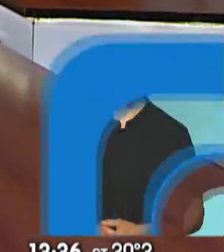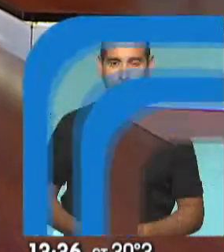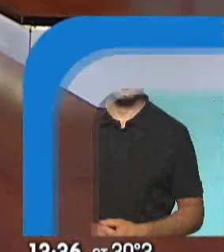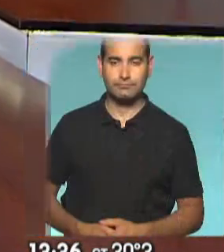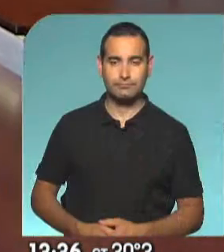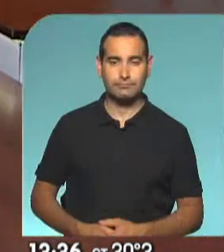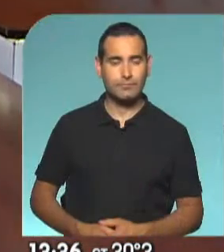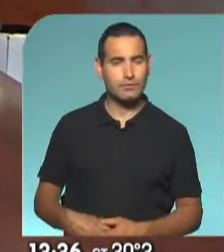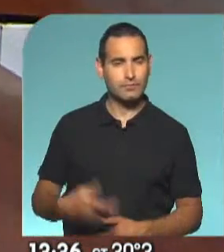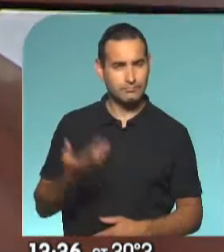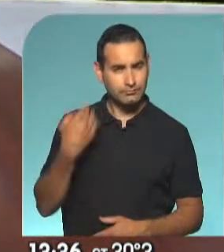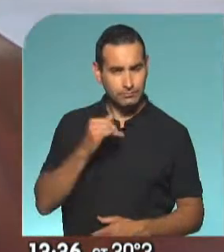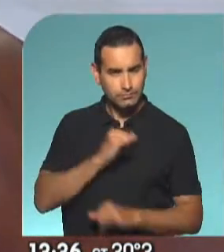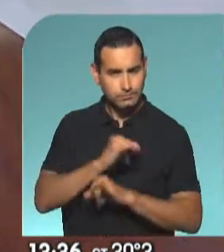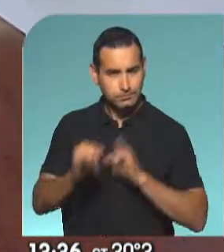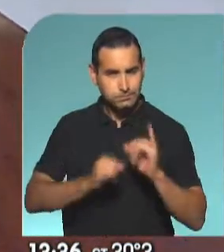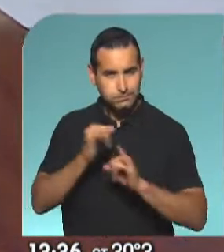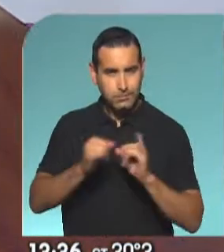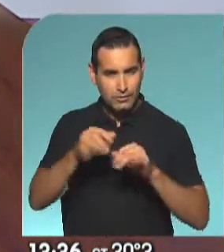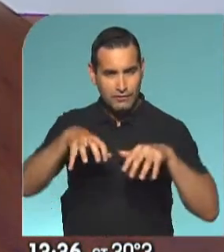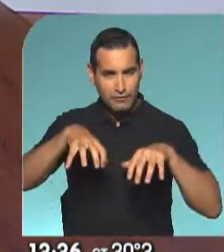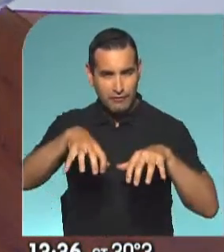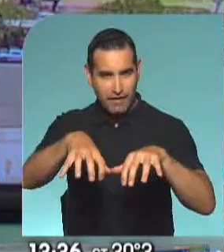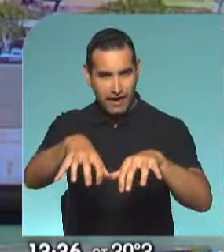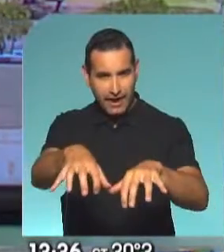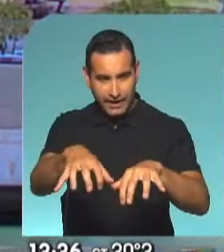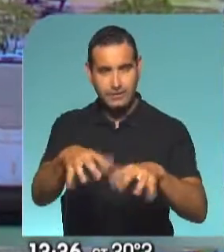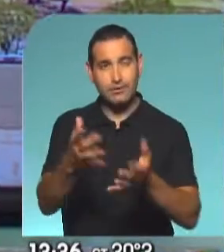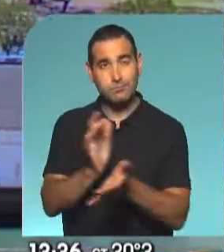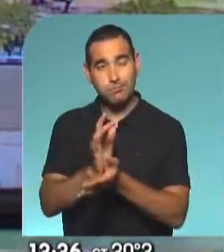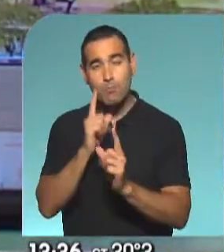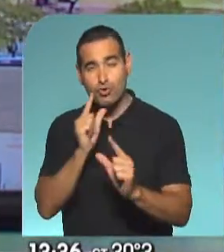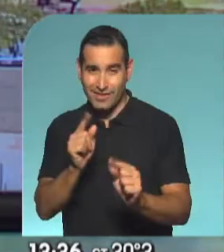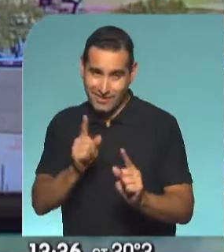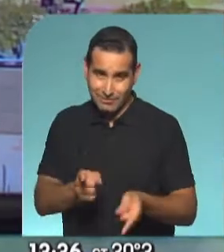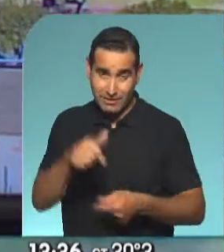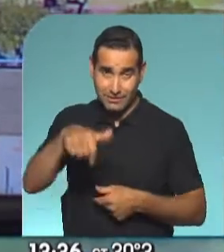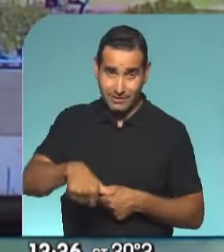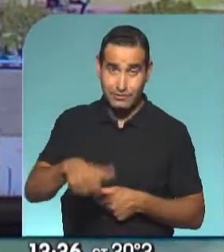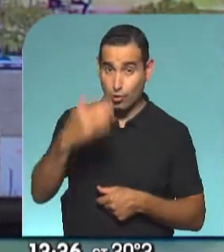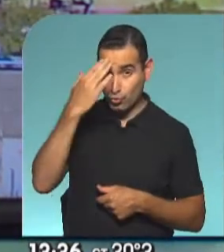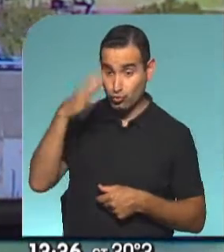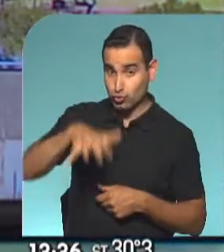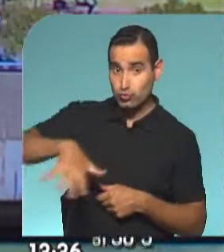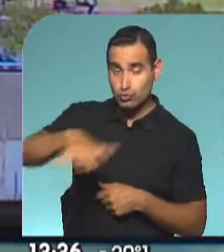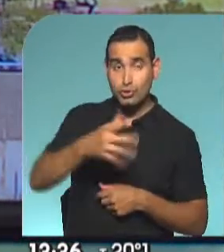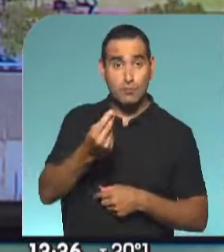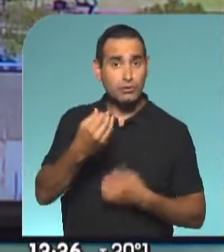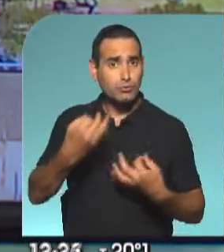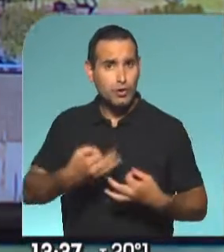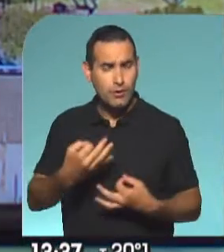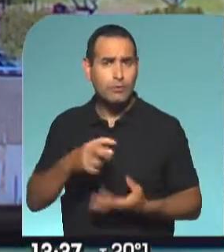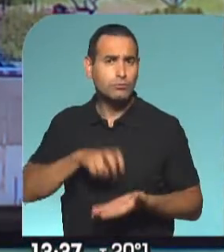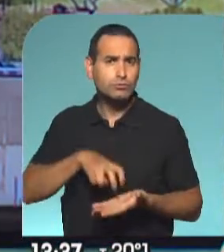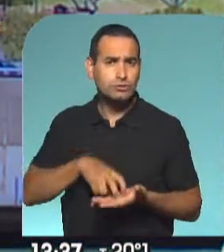presente mostrábamos con nuestro móvil la feria barra protesta que está desarrollando en esta constitución con buenos precios y cuál es la noticia